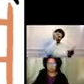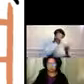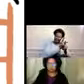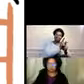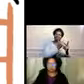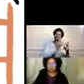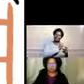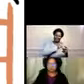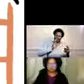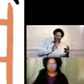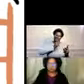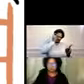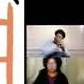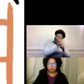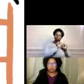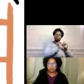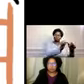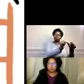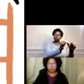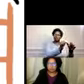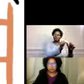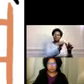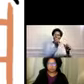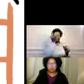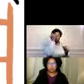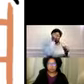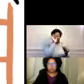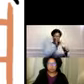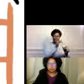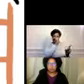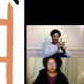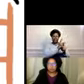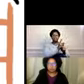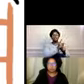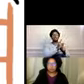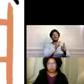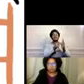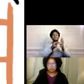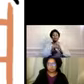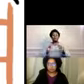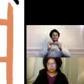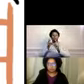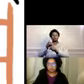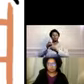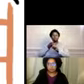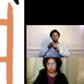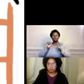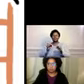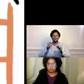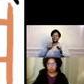entrenamiento, nos enfocamos en retención, porque retener esa fuerza laboral es lo que va a ayudar a su reclutamiento.